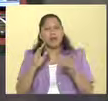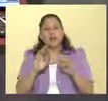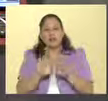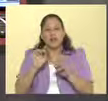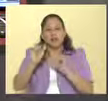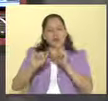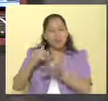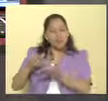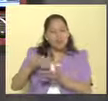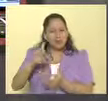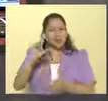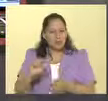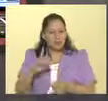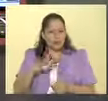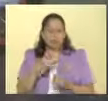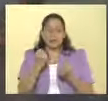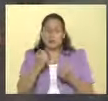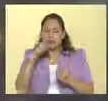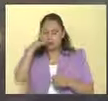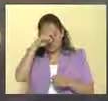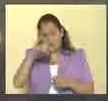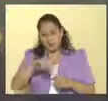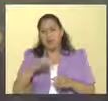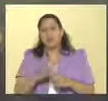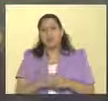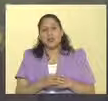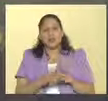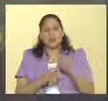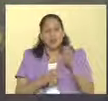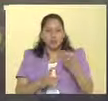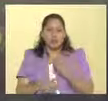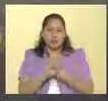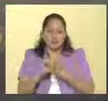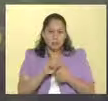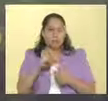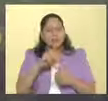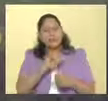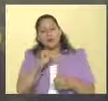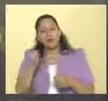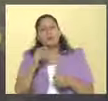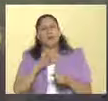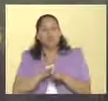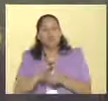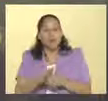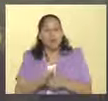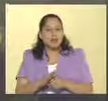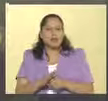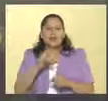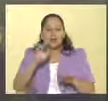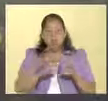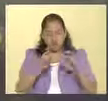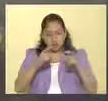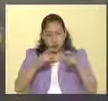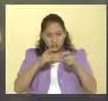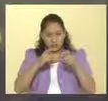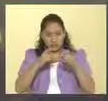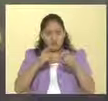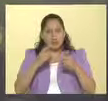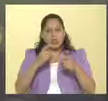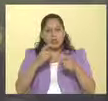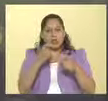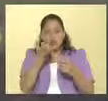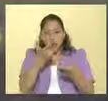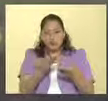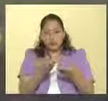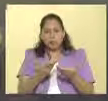exclusiones, discriminaciones muy fuertes. Yo creo que es una de las fuentes. Y la otra es pues, el prácticamente nulo crecimiento económico que se han dado en los